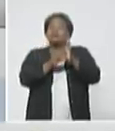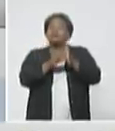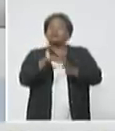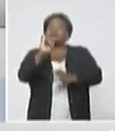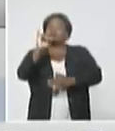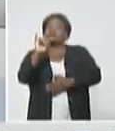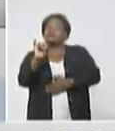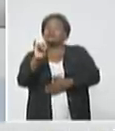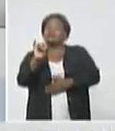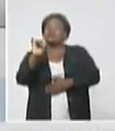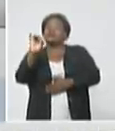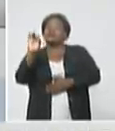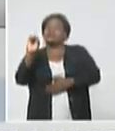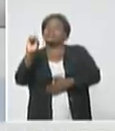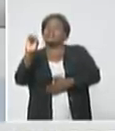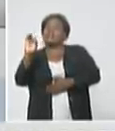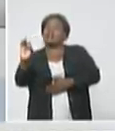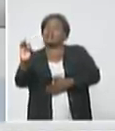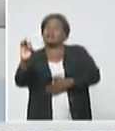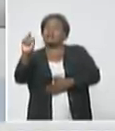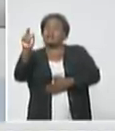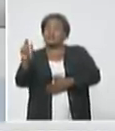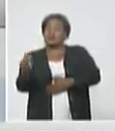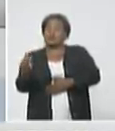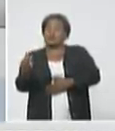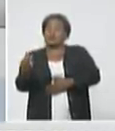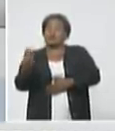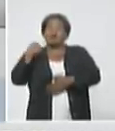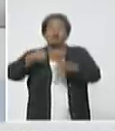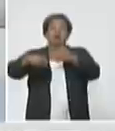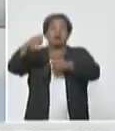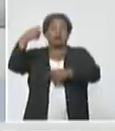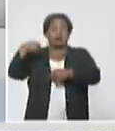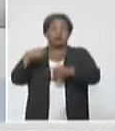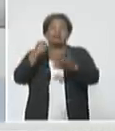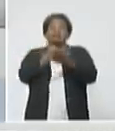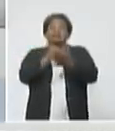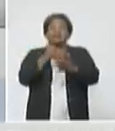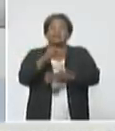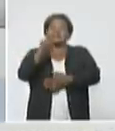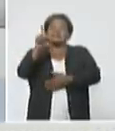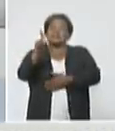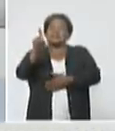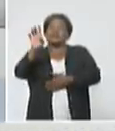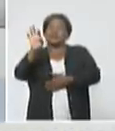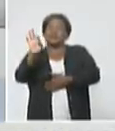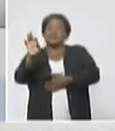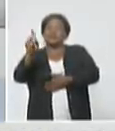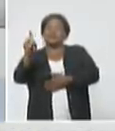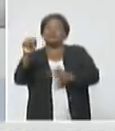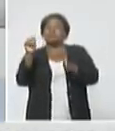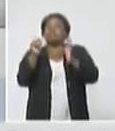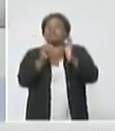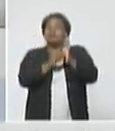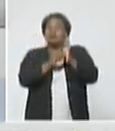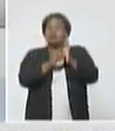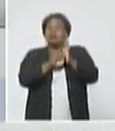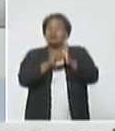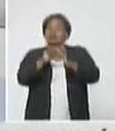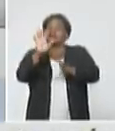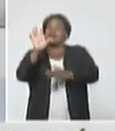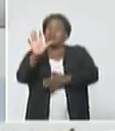9.169.607 casos confirmados, ya que ayer se diagnosticaron 181.000 personas, 181.506